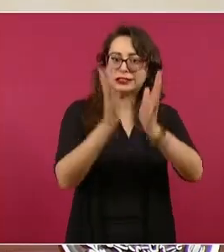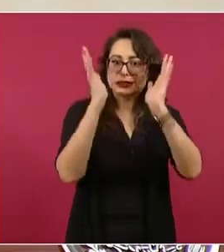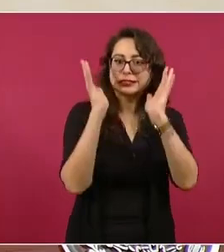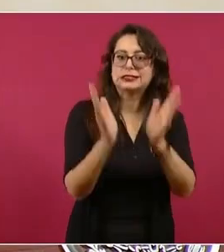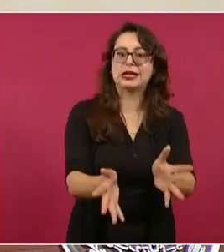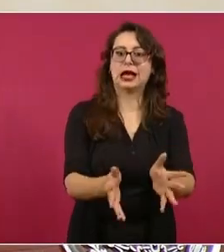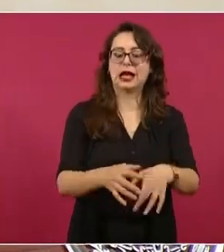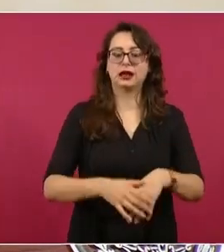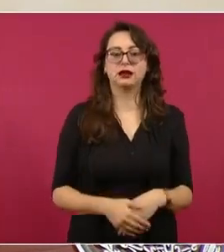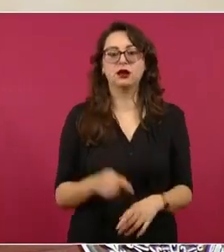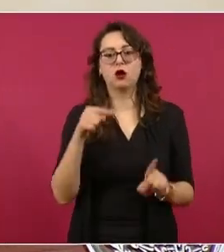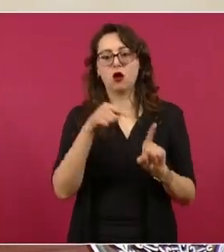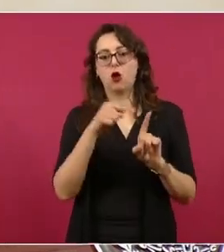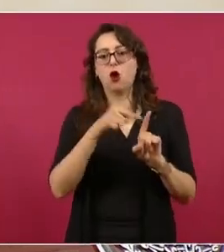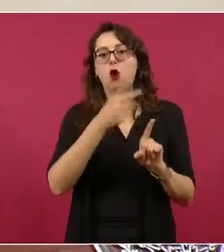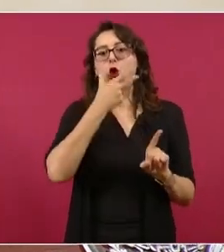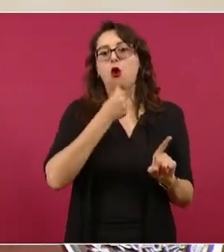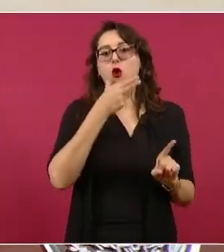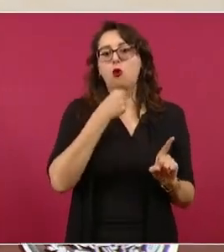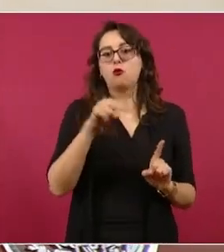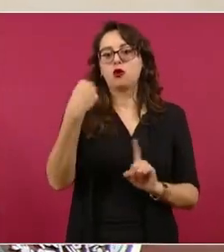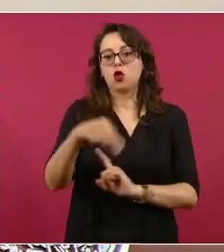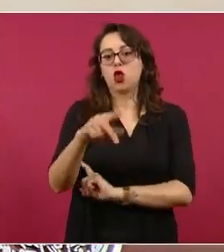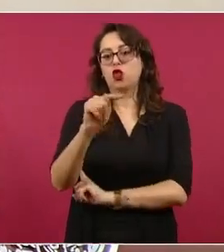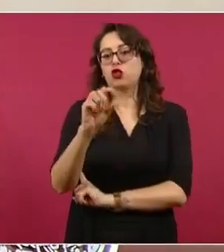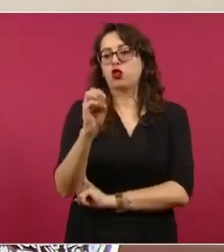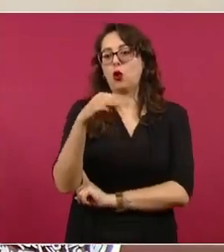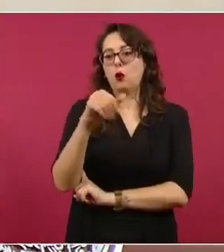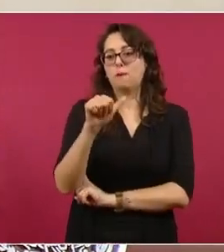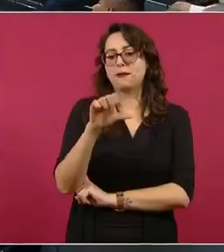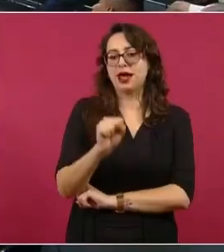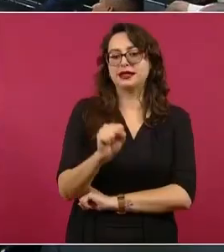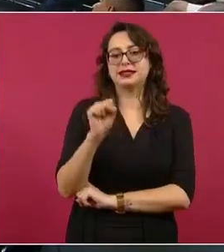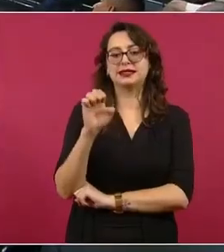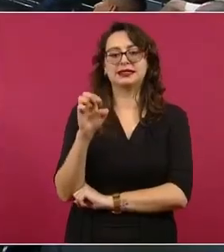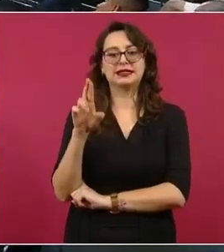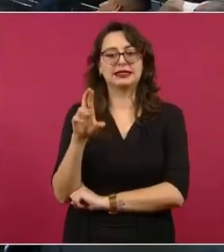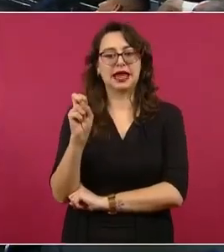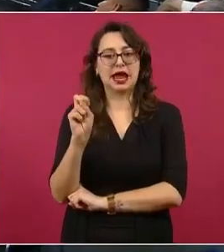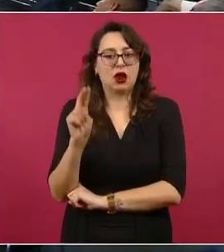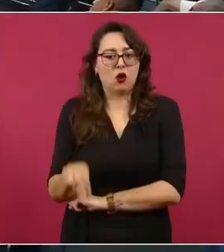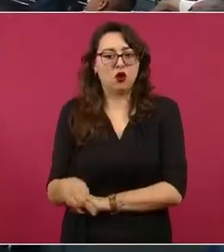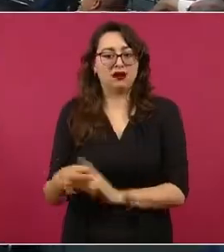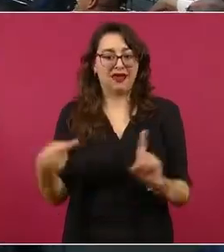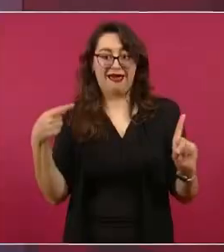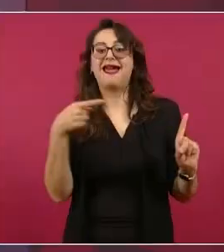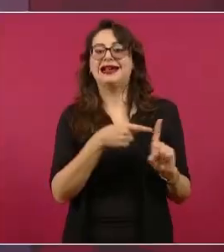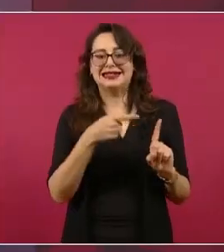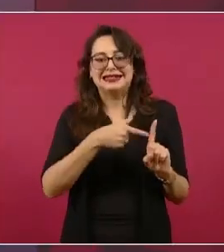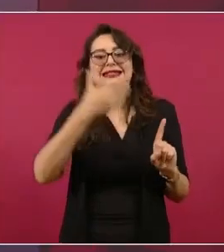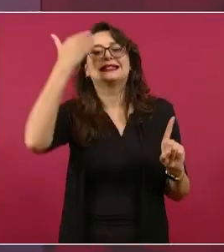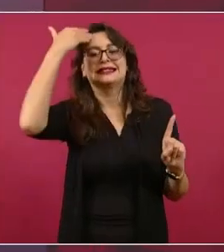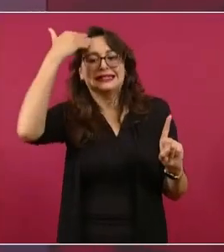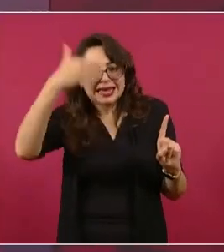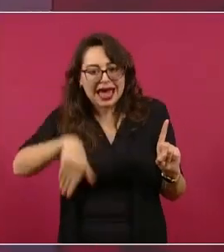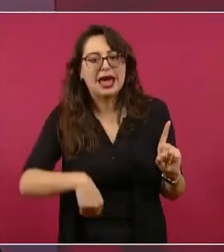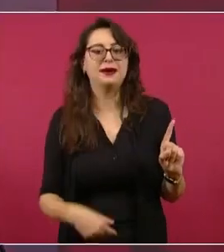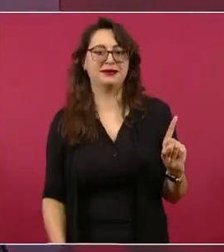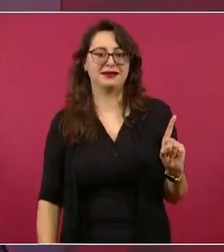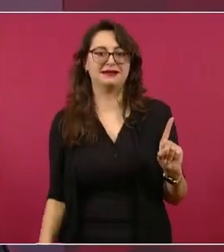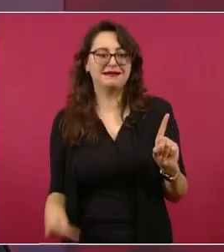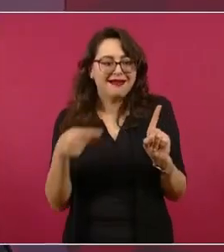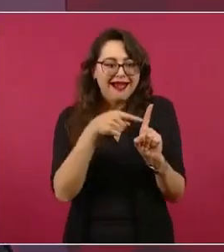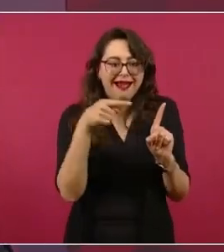Es el señor Tomás Herón, que se ha demostrado que participó